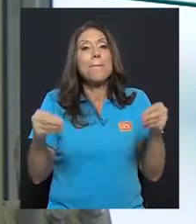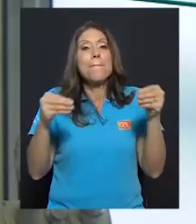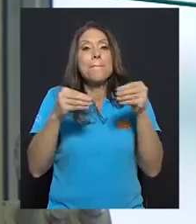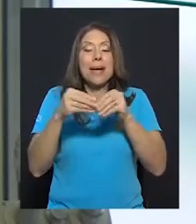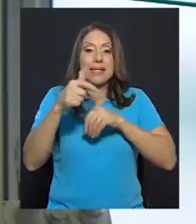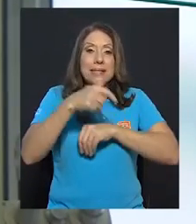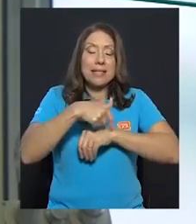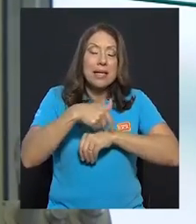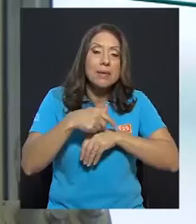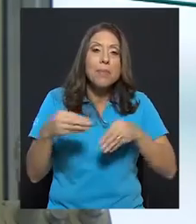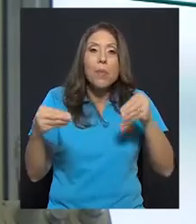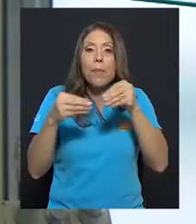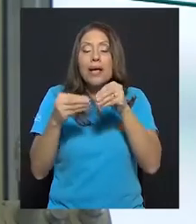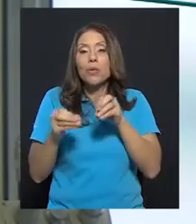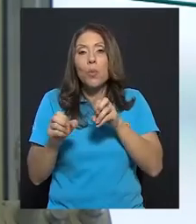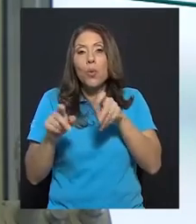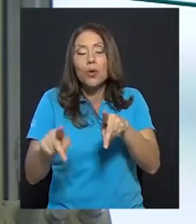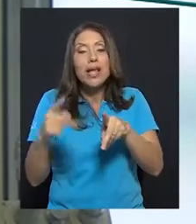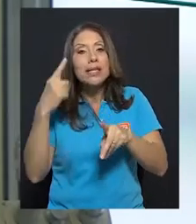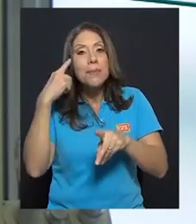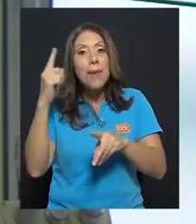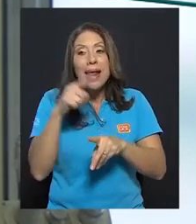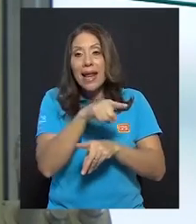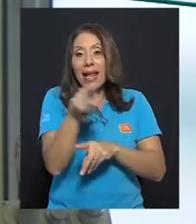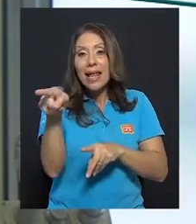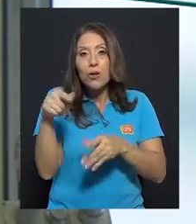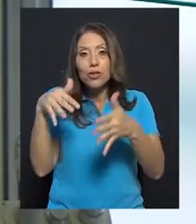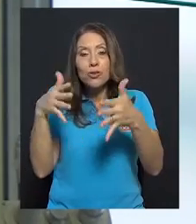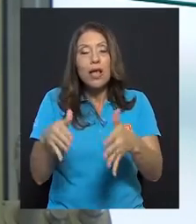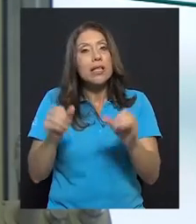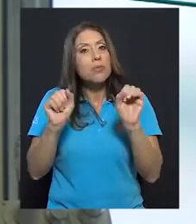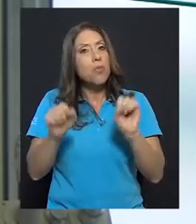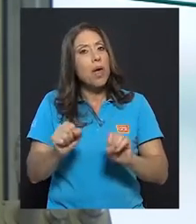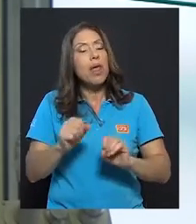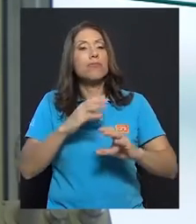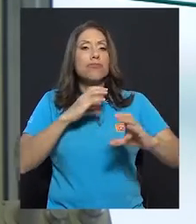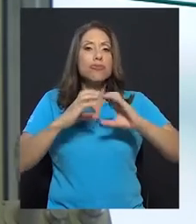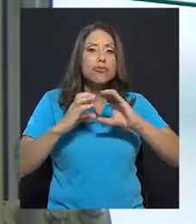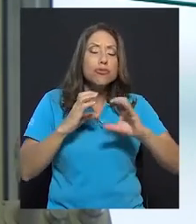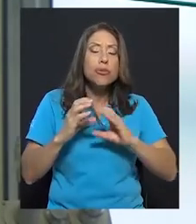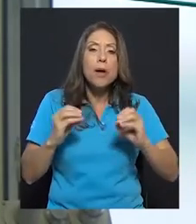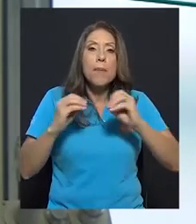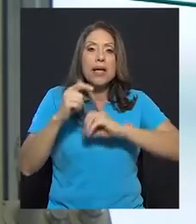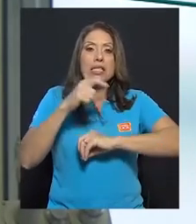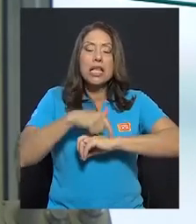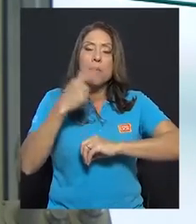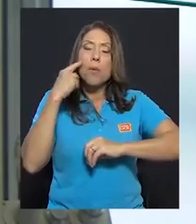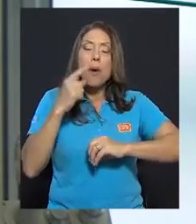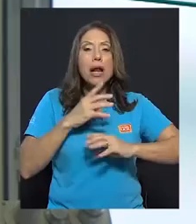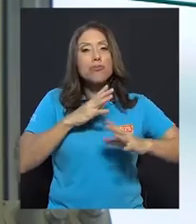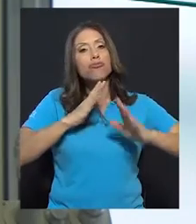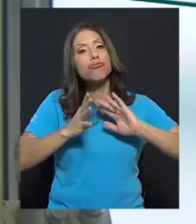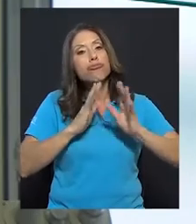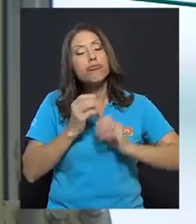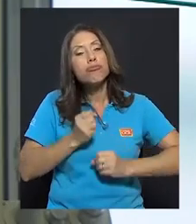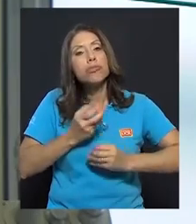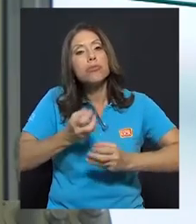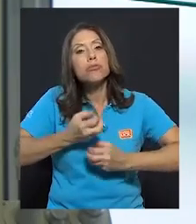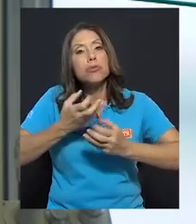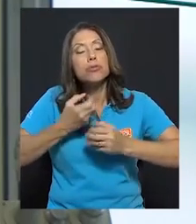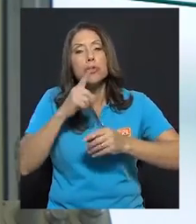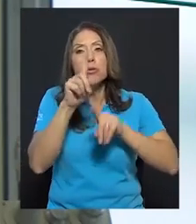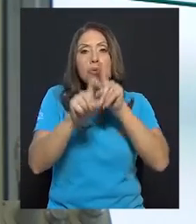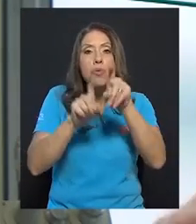estudiantes y las estudiantes puedan conversar ampliamente y tengan más tiempo para exponer sus dudas, consultas y desde luego para